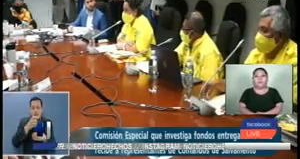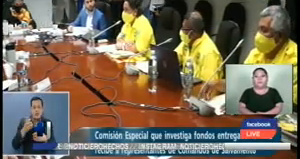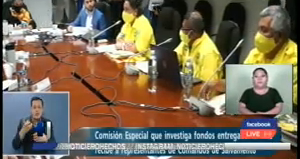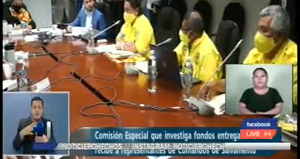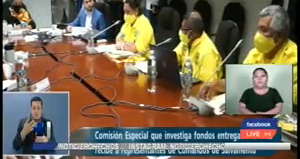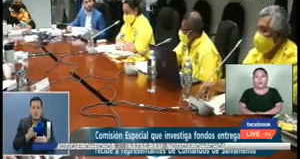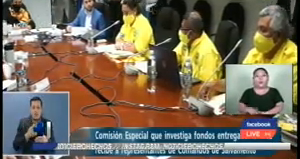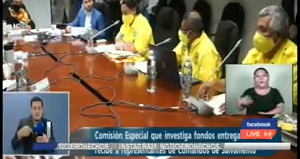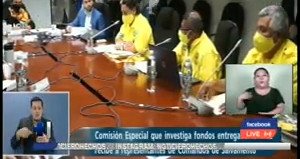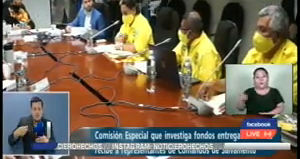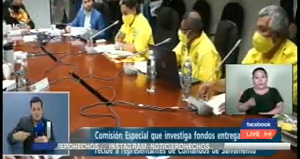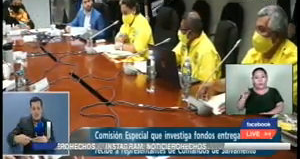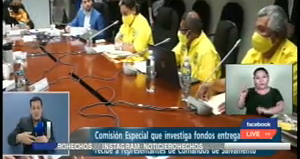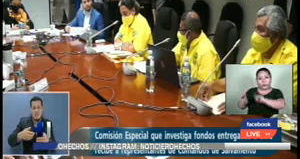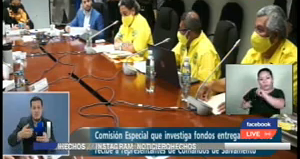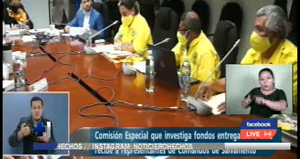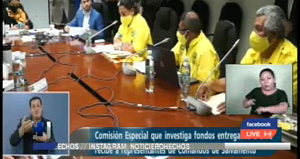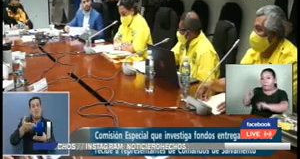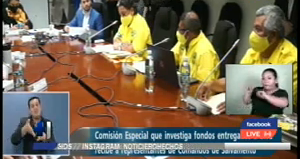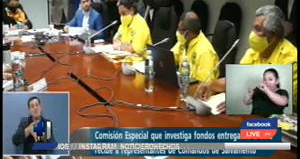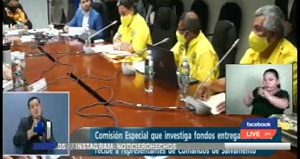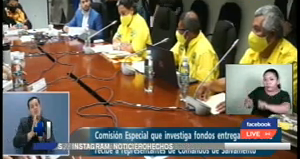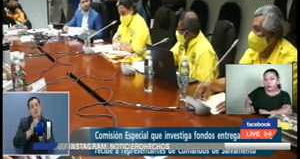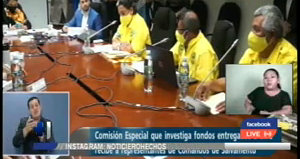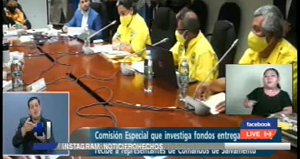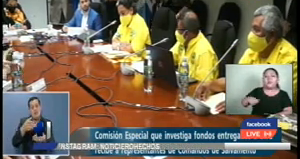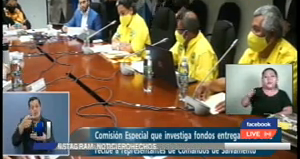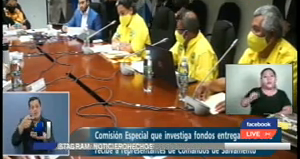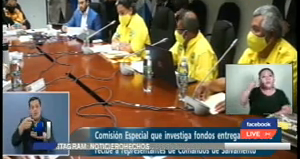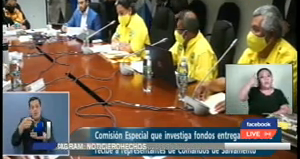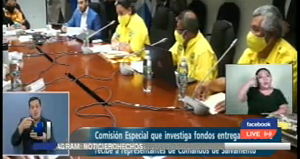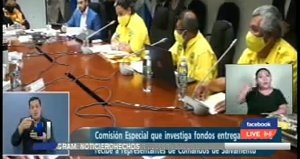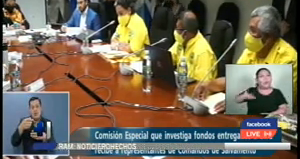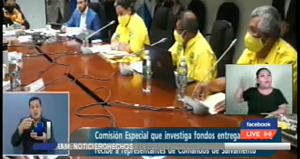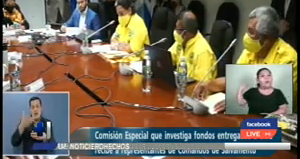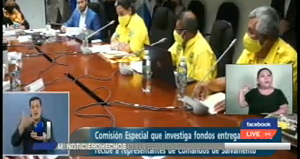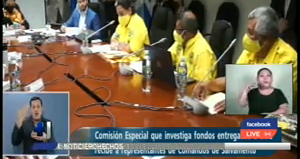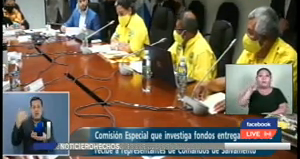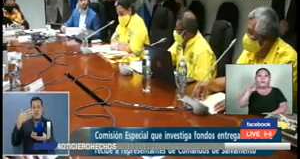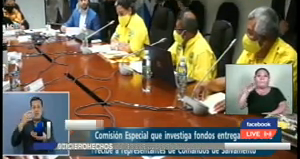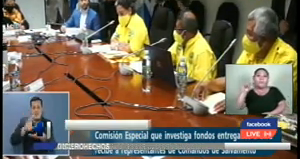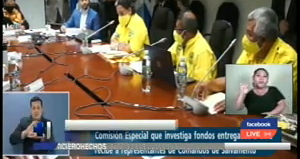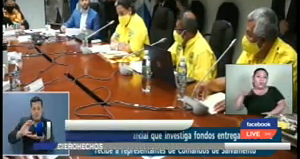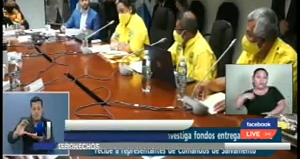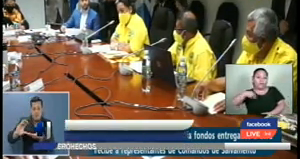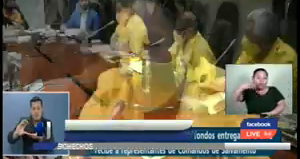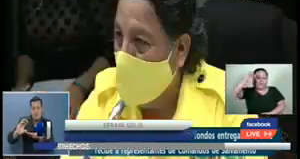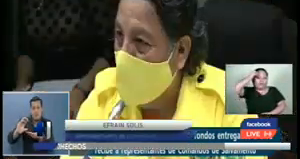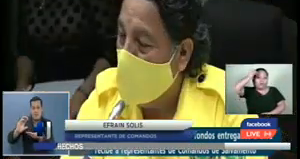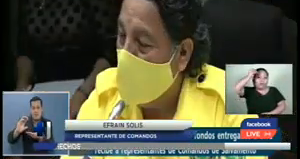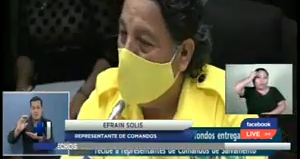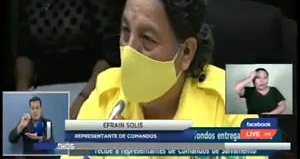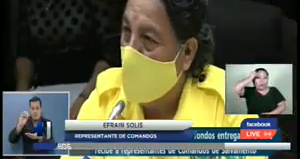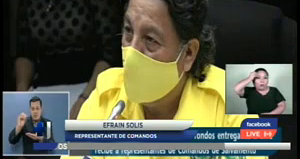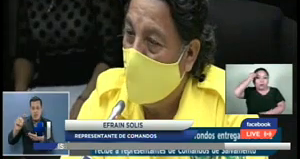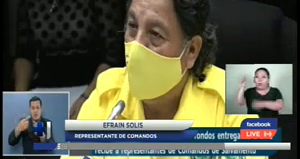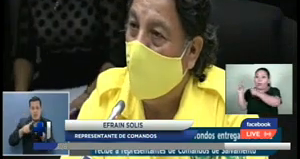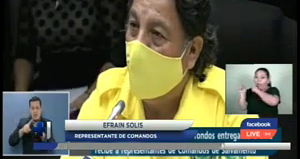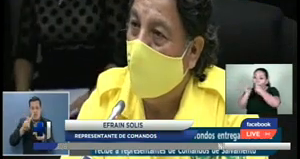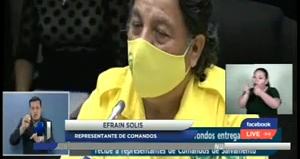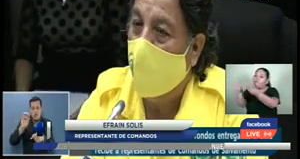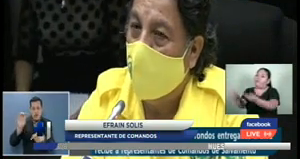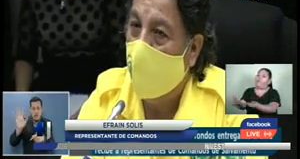cabildeando dentro de la Asamblea el refuerzo presupuestario, pero sí, yo recuerdo que en el 2005 llegó una petición que